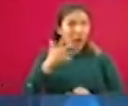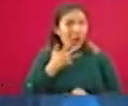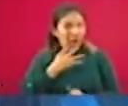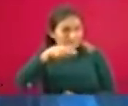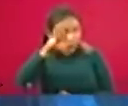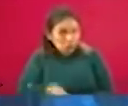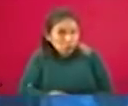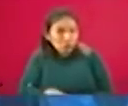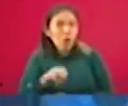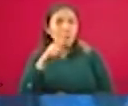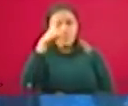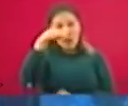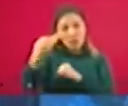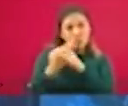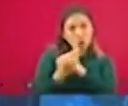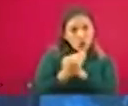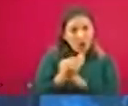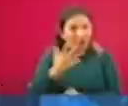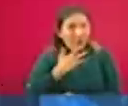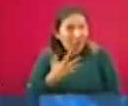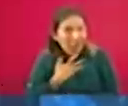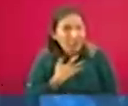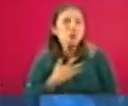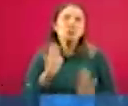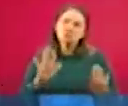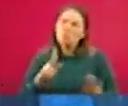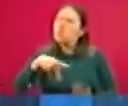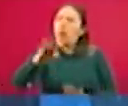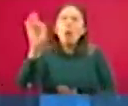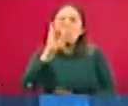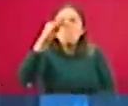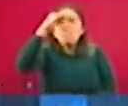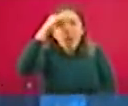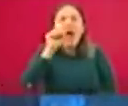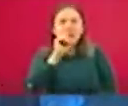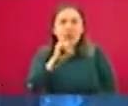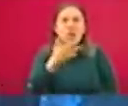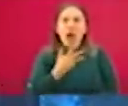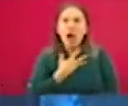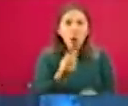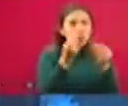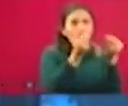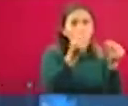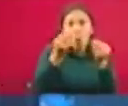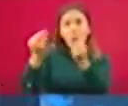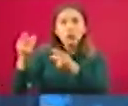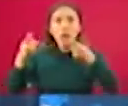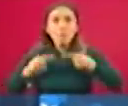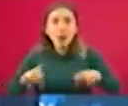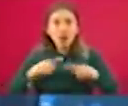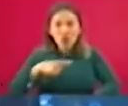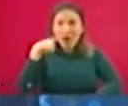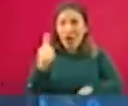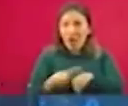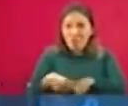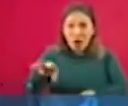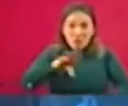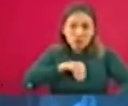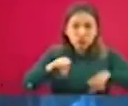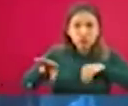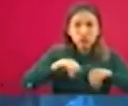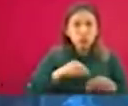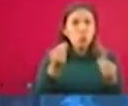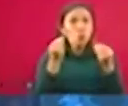contribuir al esfuerzo de manejo de la epidemia. Por esa razón, y esto es una lección aprendida de la pandemia de